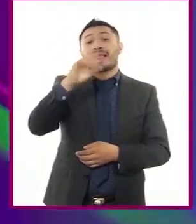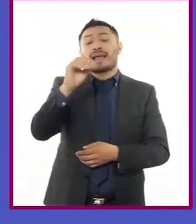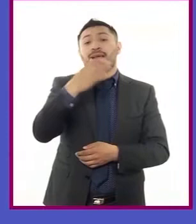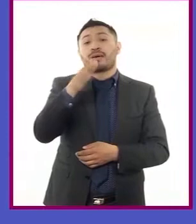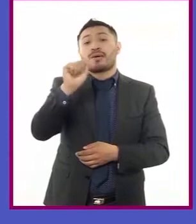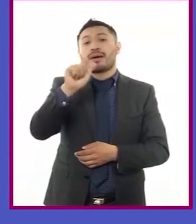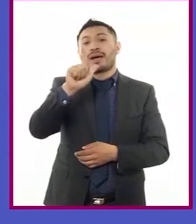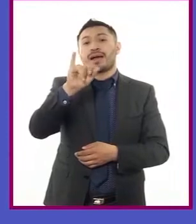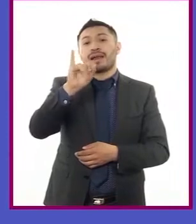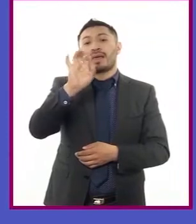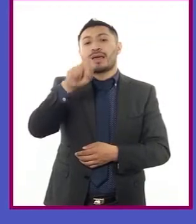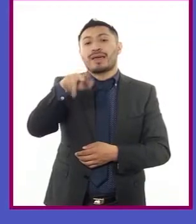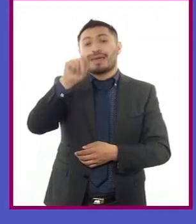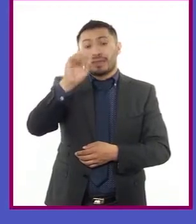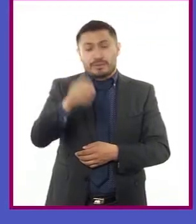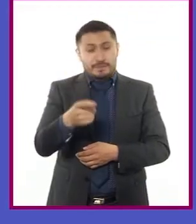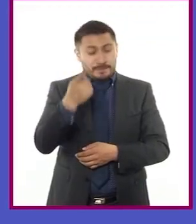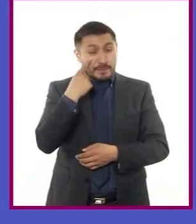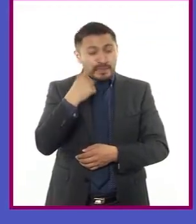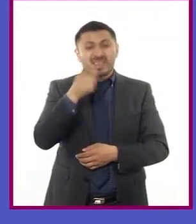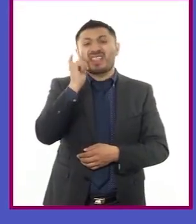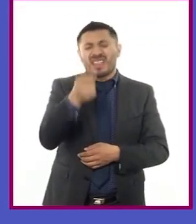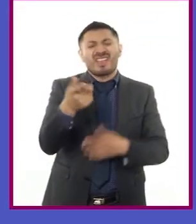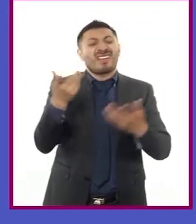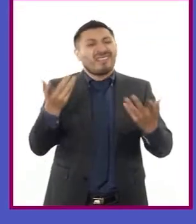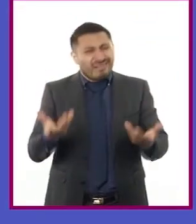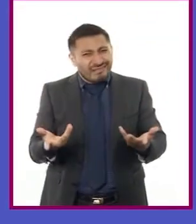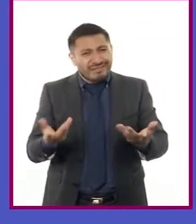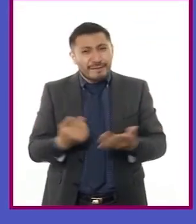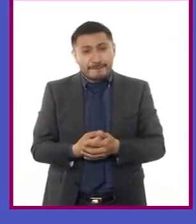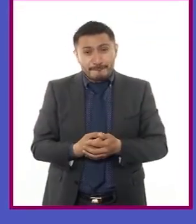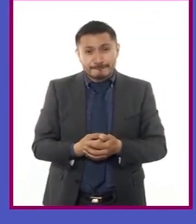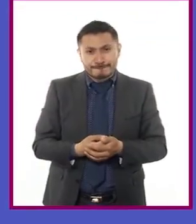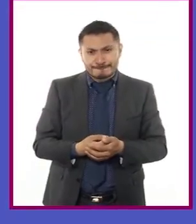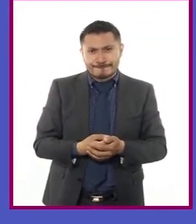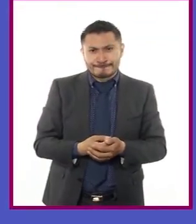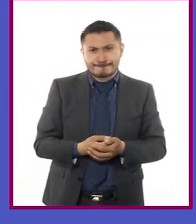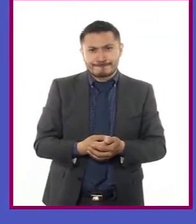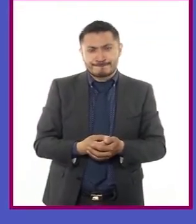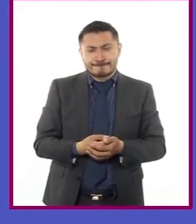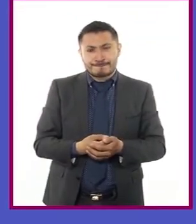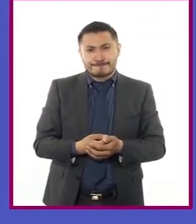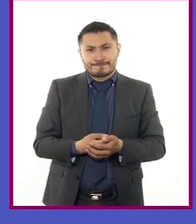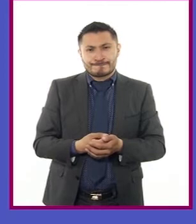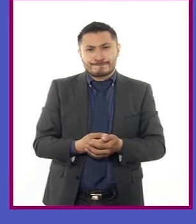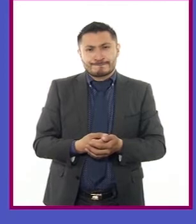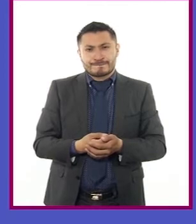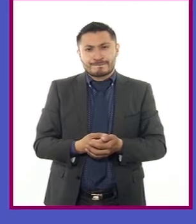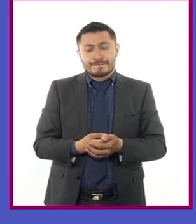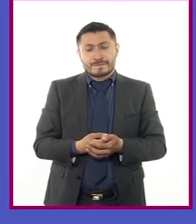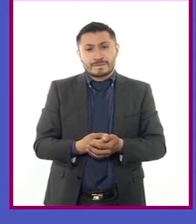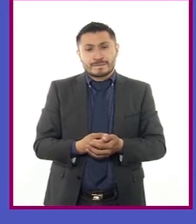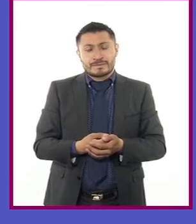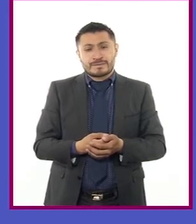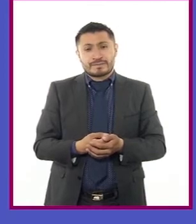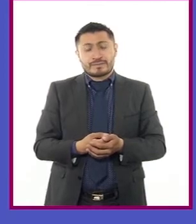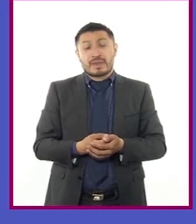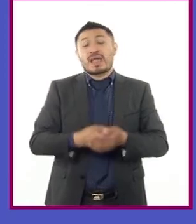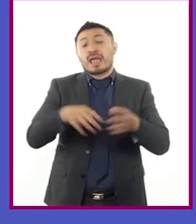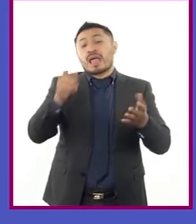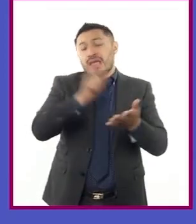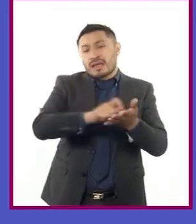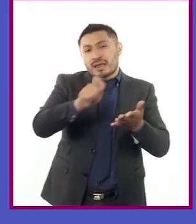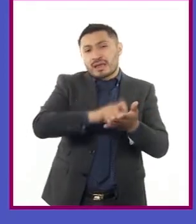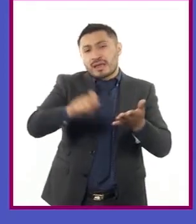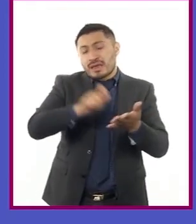preguntas. Mira, cuando hablamos de poemas de largo aliento, en realidad nos estamos refiriendo a esas obras poéticas